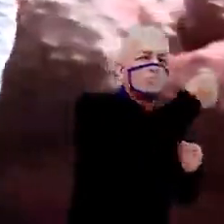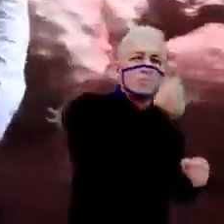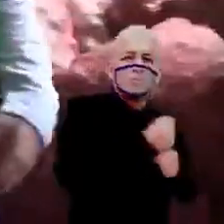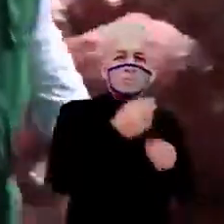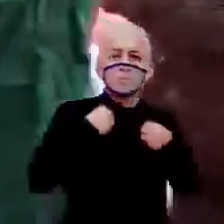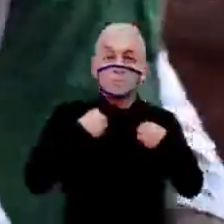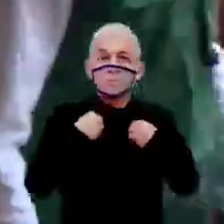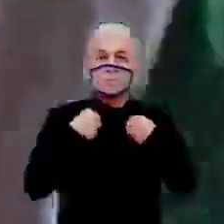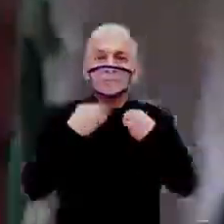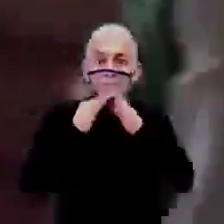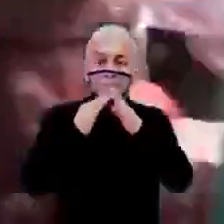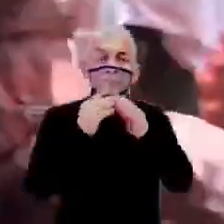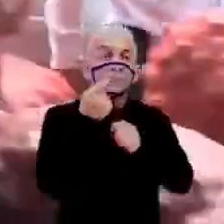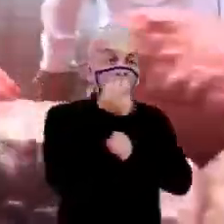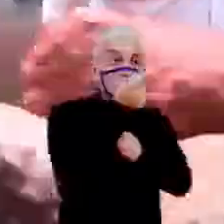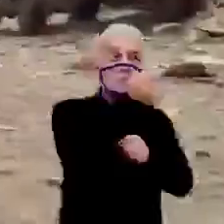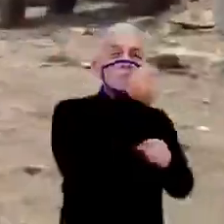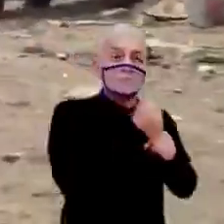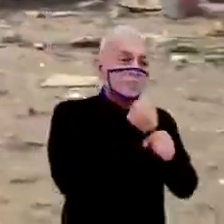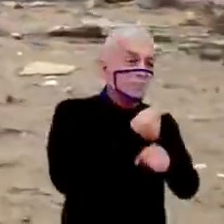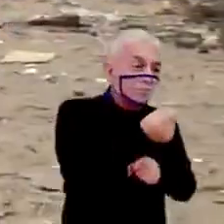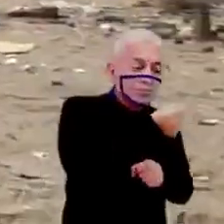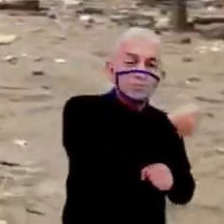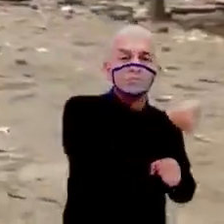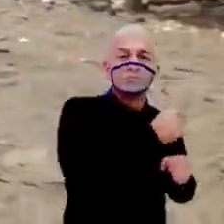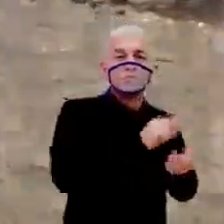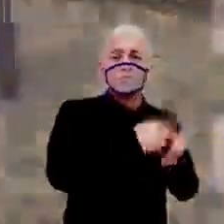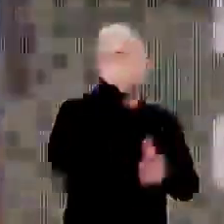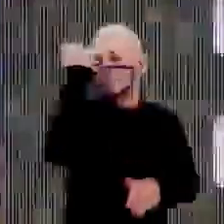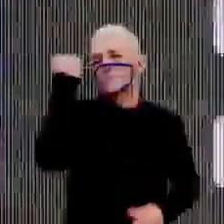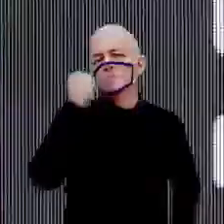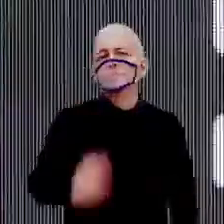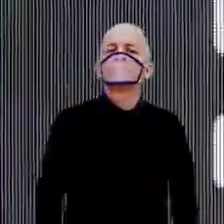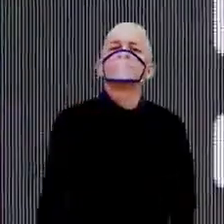se reencuentre con una magia que muchos han olvidado.